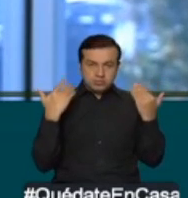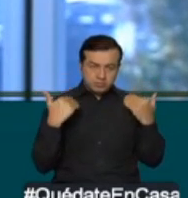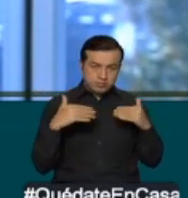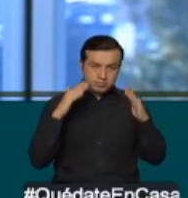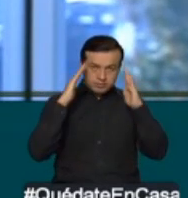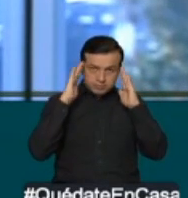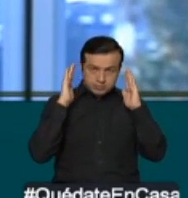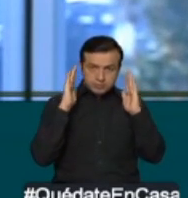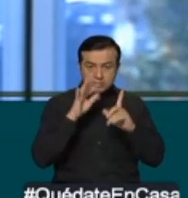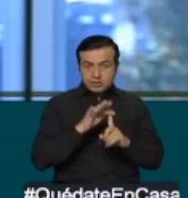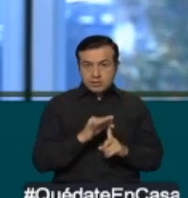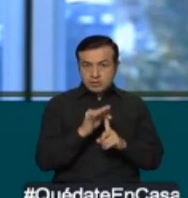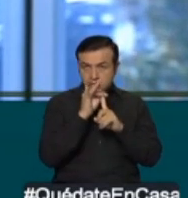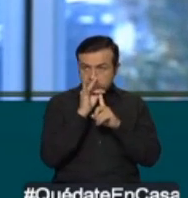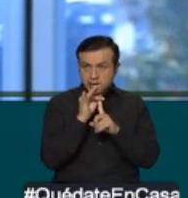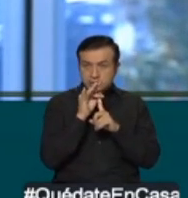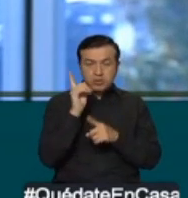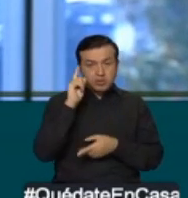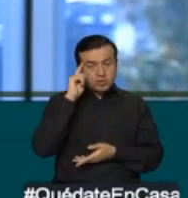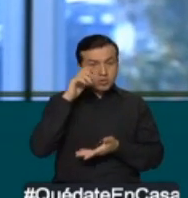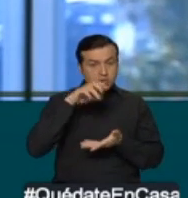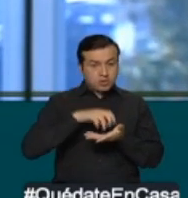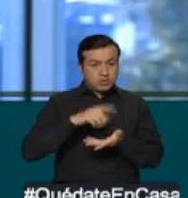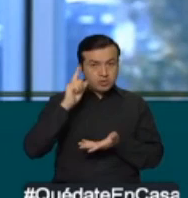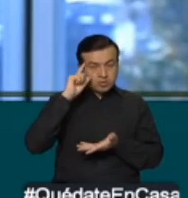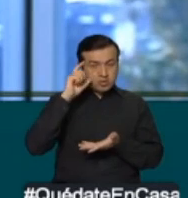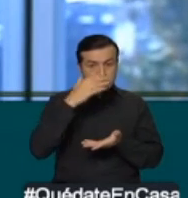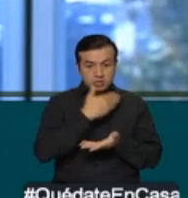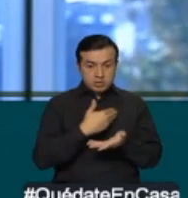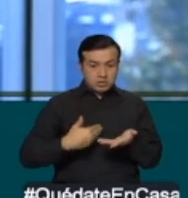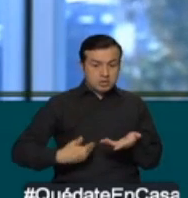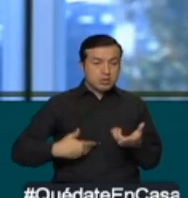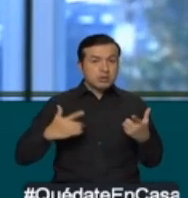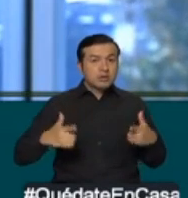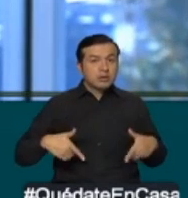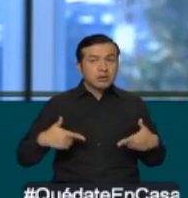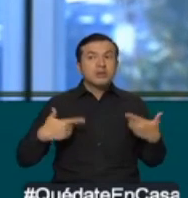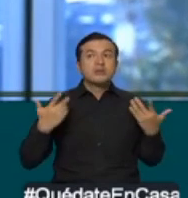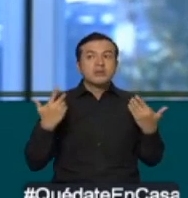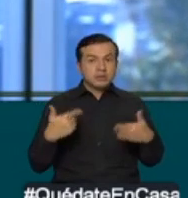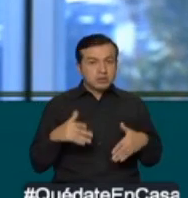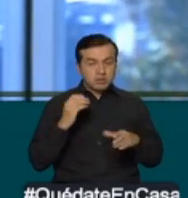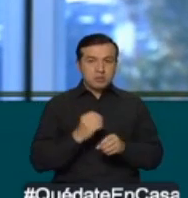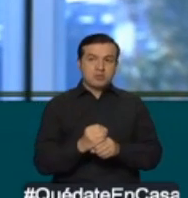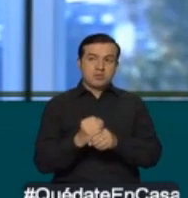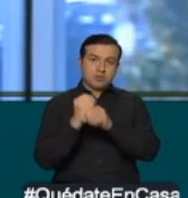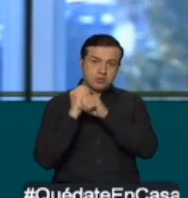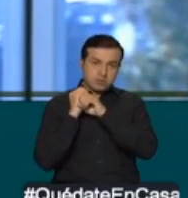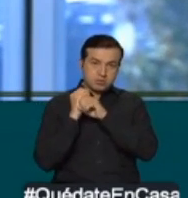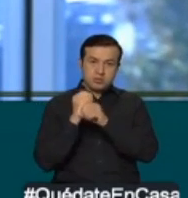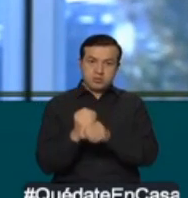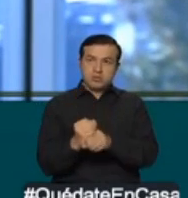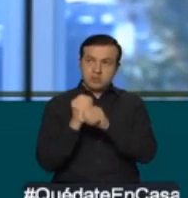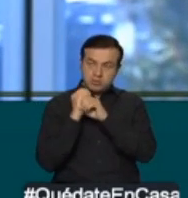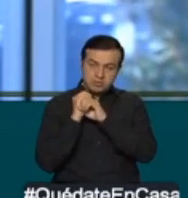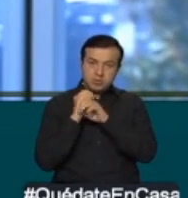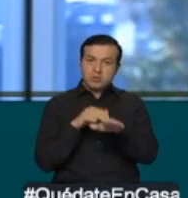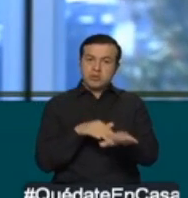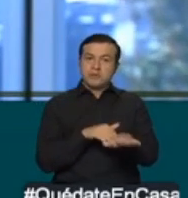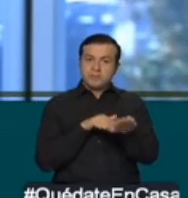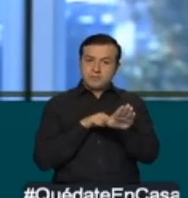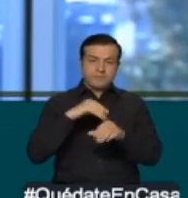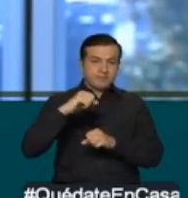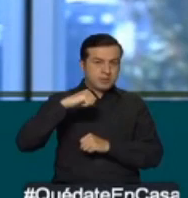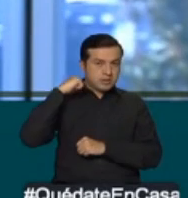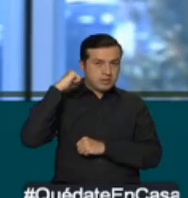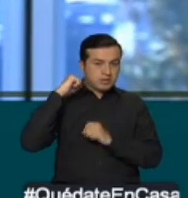una atención especial y nuestro gobierno el gobierno del presidente de lenin moreno obligado obviamente a garantizar el